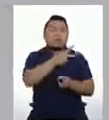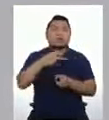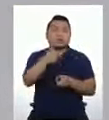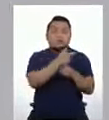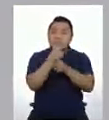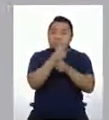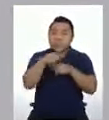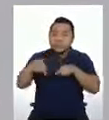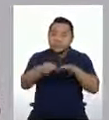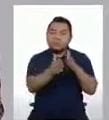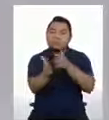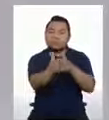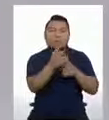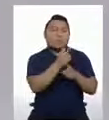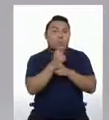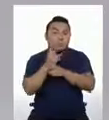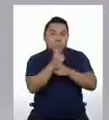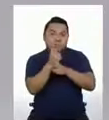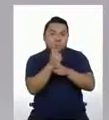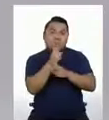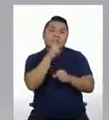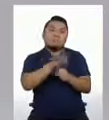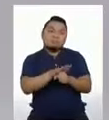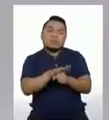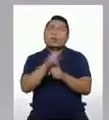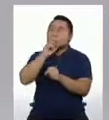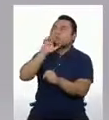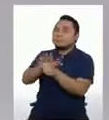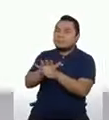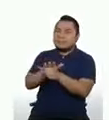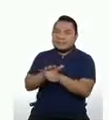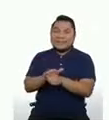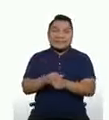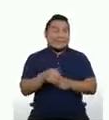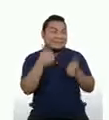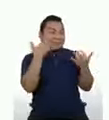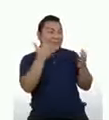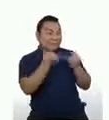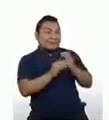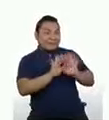y enseñar a los demás a hacerlo. ¿Cómo quedaría mi cuadro?